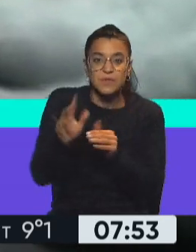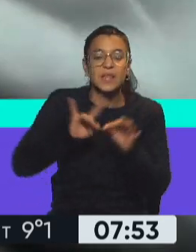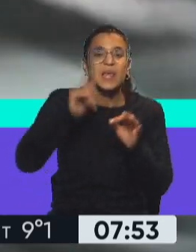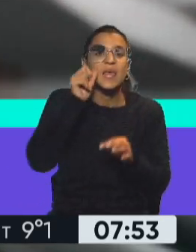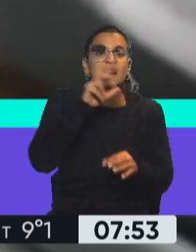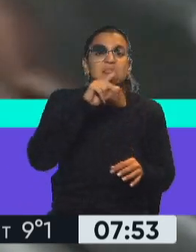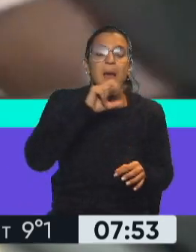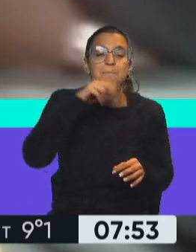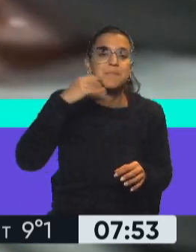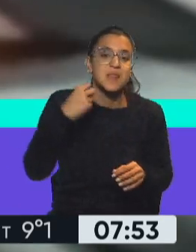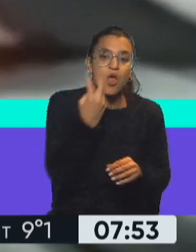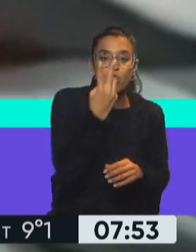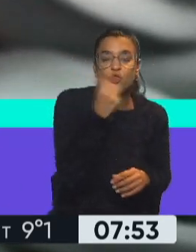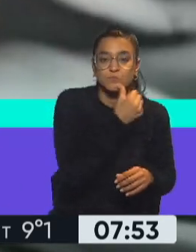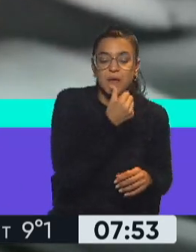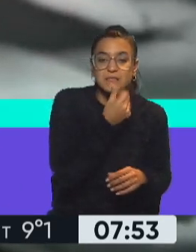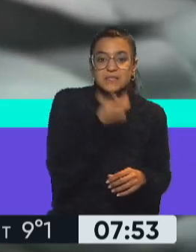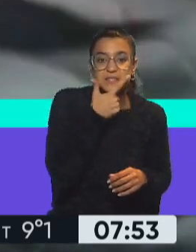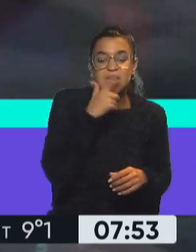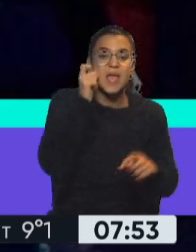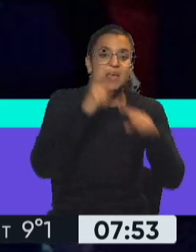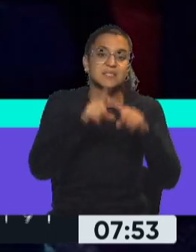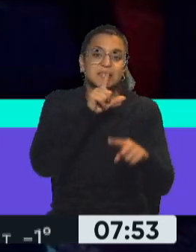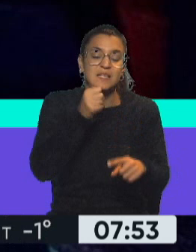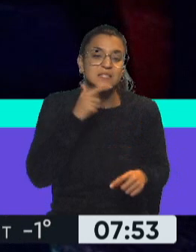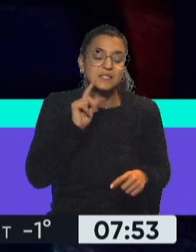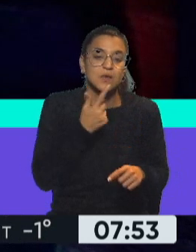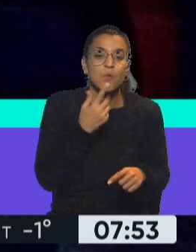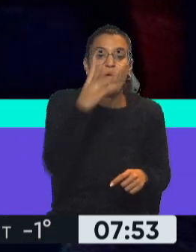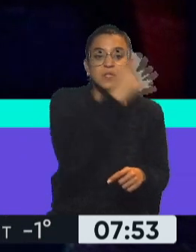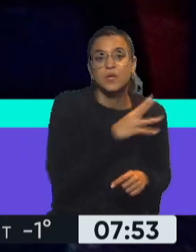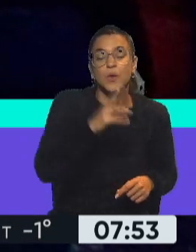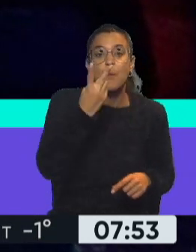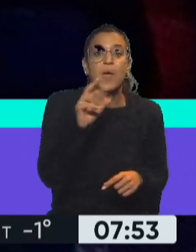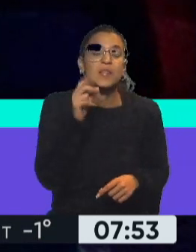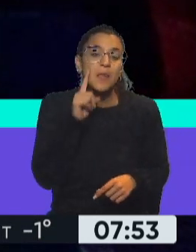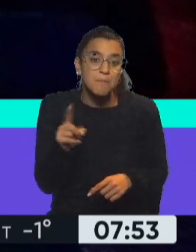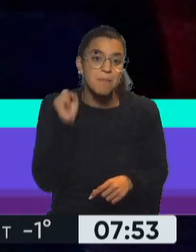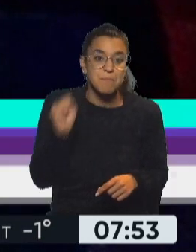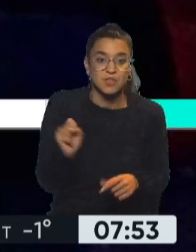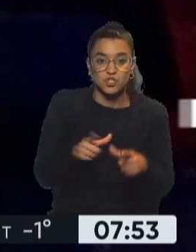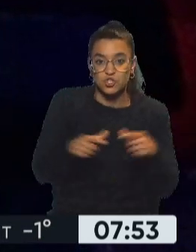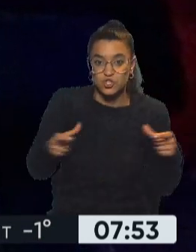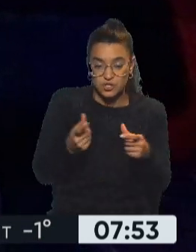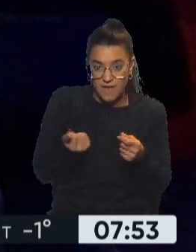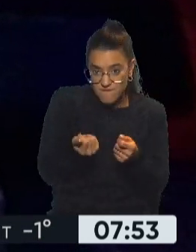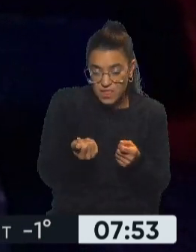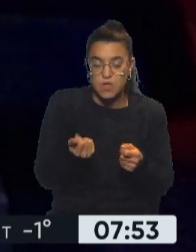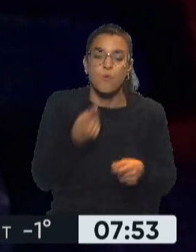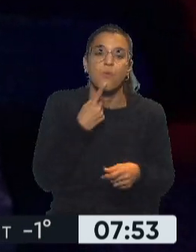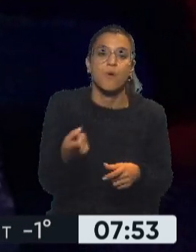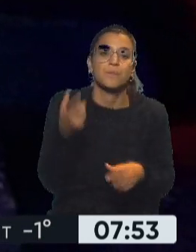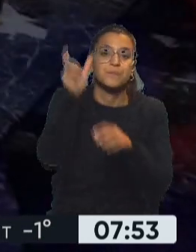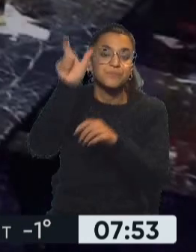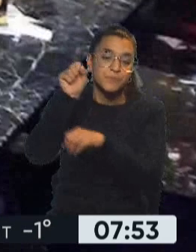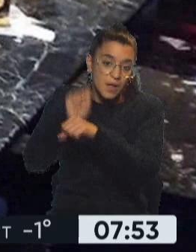dos pastillas de éxtasis y 47.300 pesos en efectivo el hombre fue demorado por